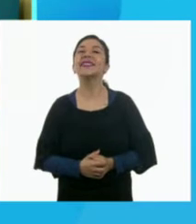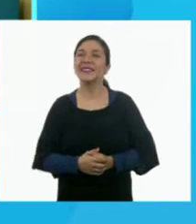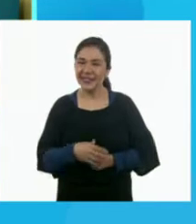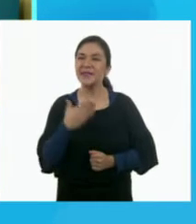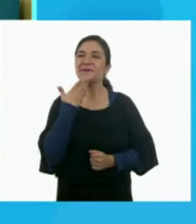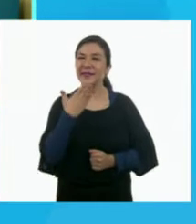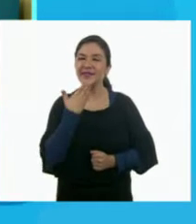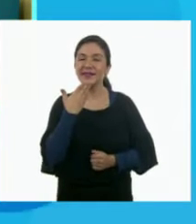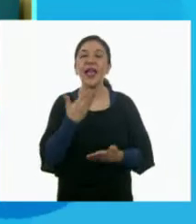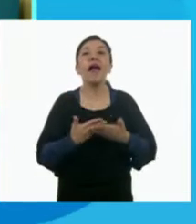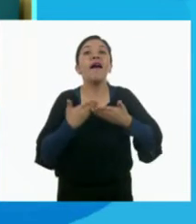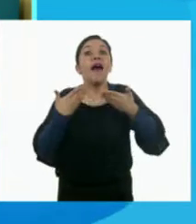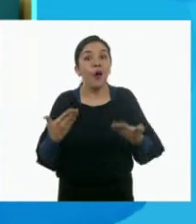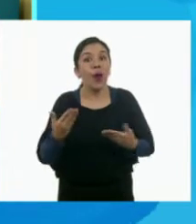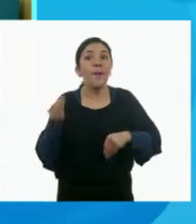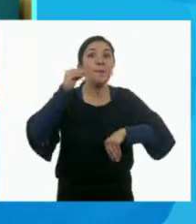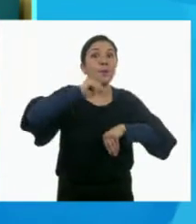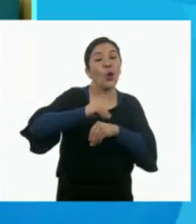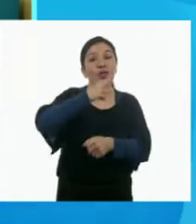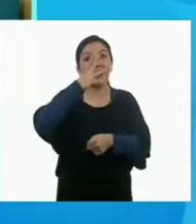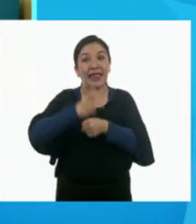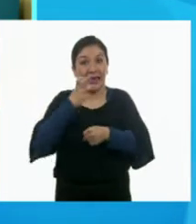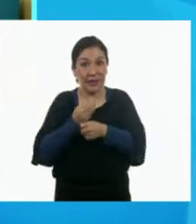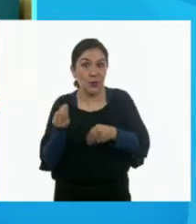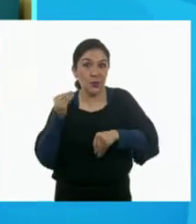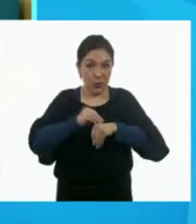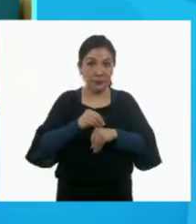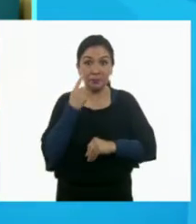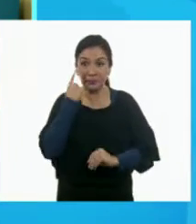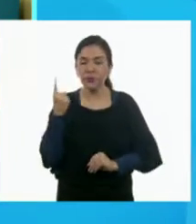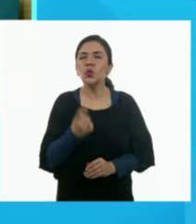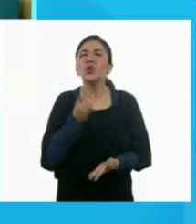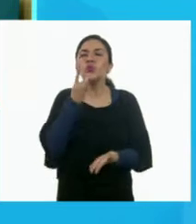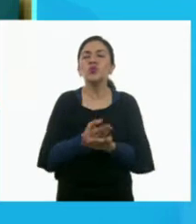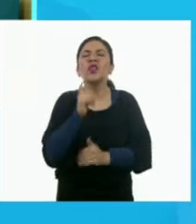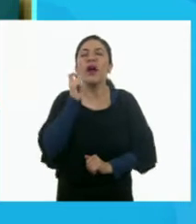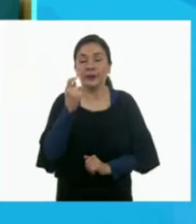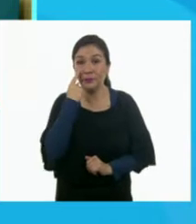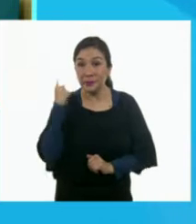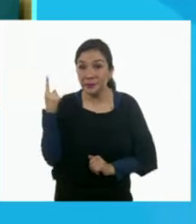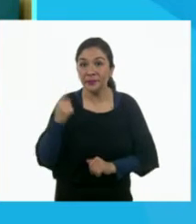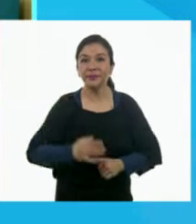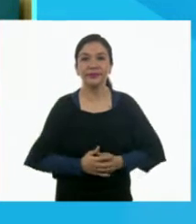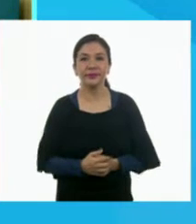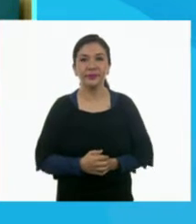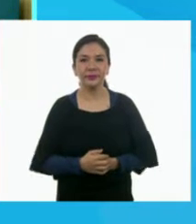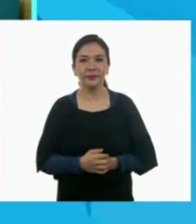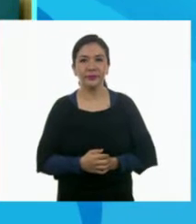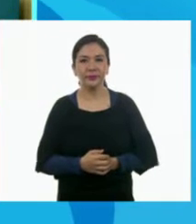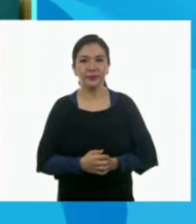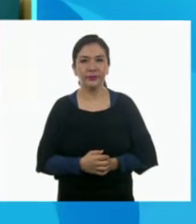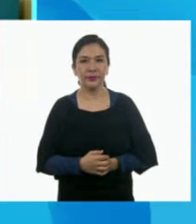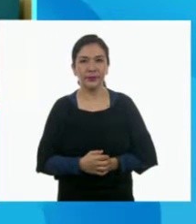¡Bien! Y ahora le vamos a aumentar la tercera parte. Solamente es lo siguiente.